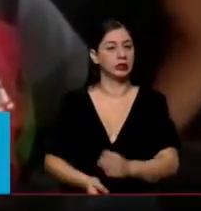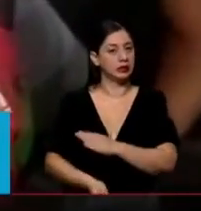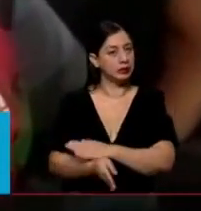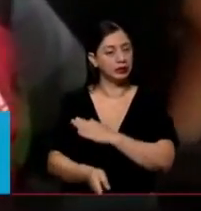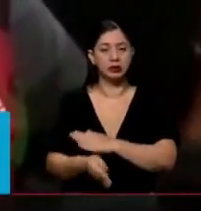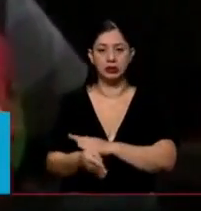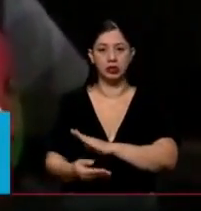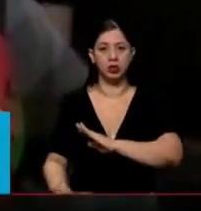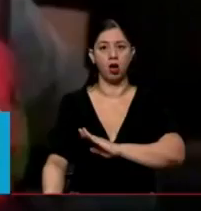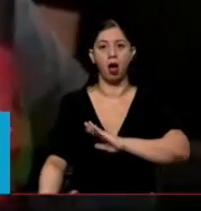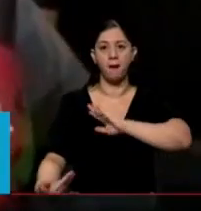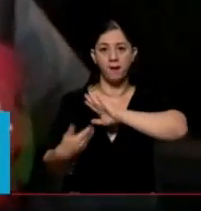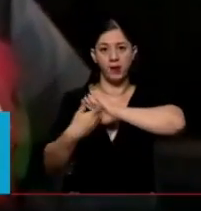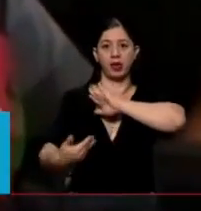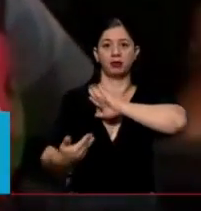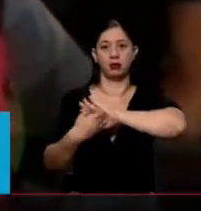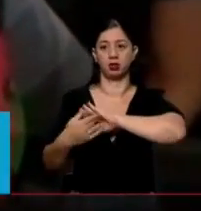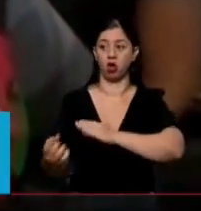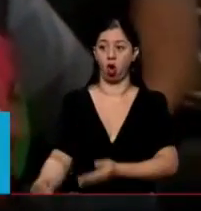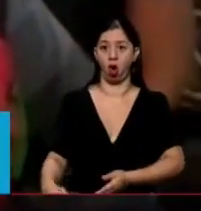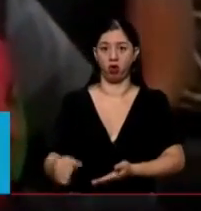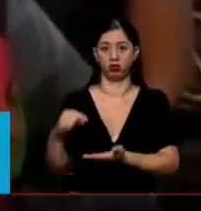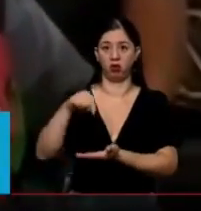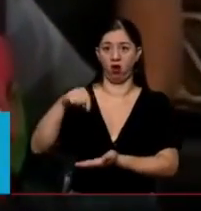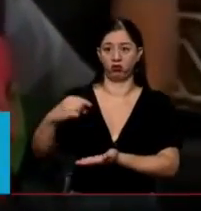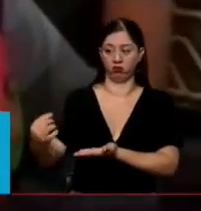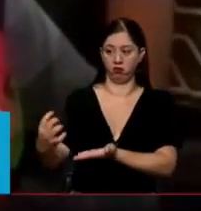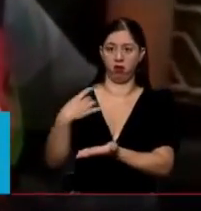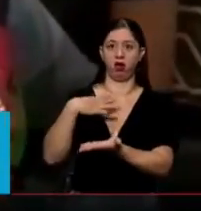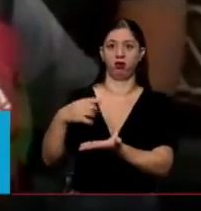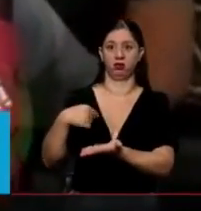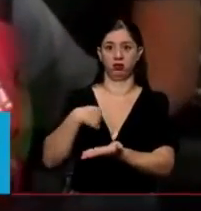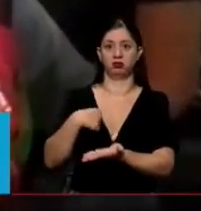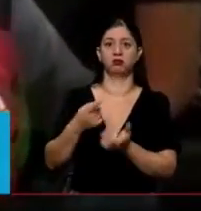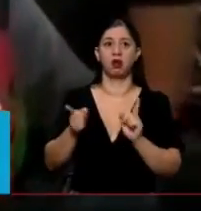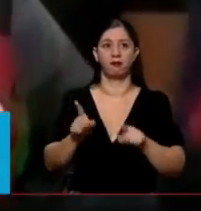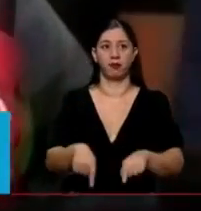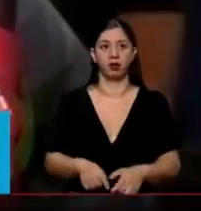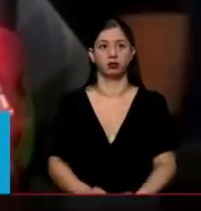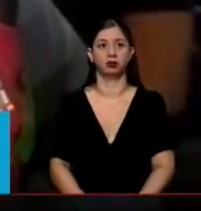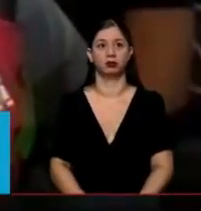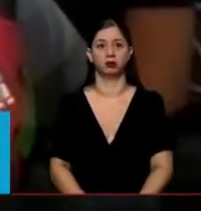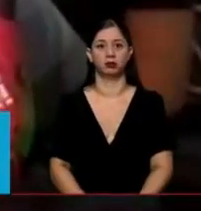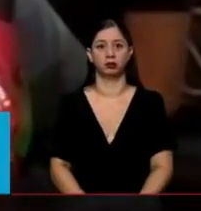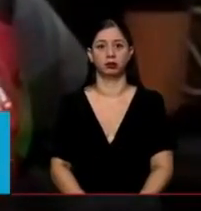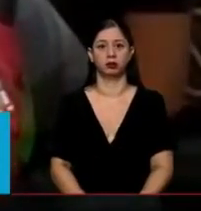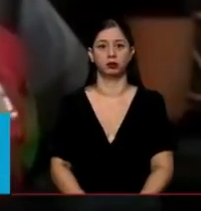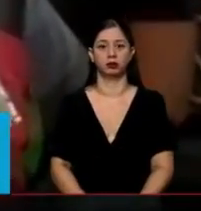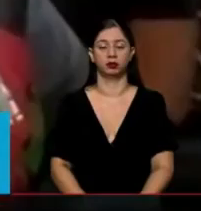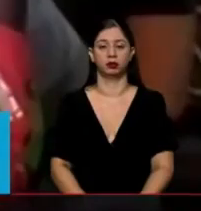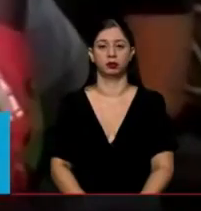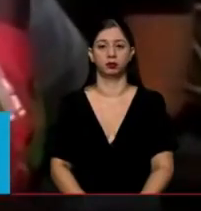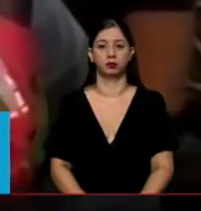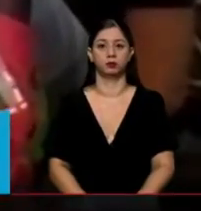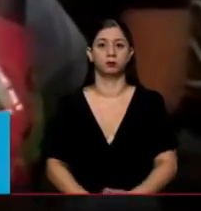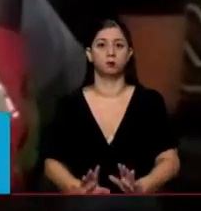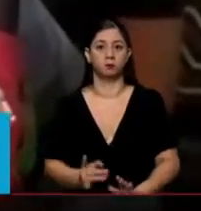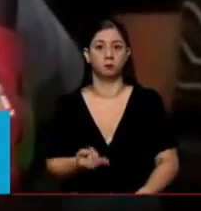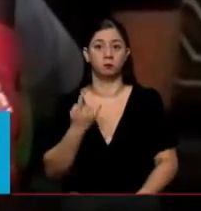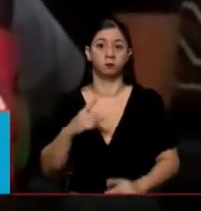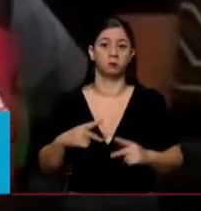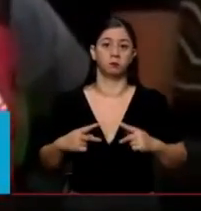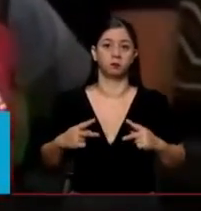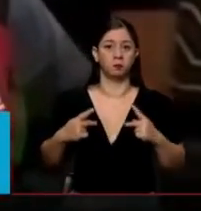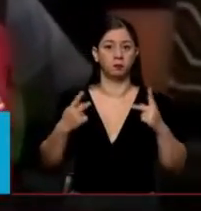hoy me dejan el mensaje que posiblemente van por mí, pues, si es de entregar la